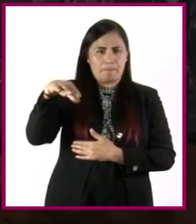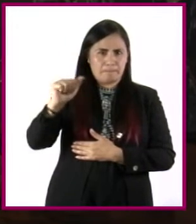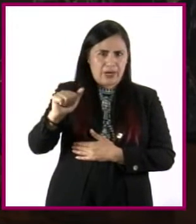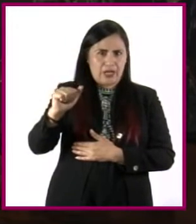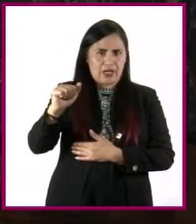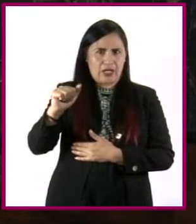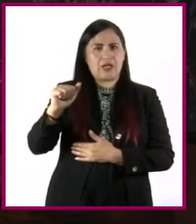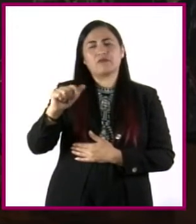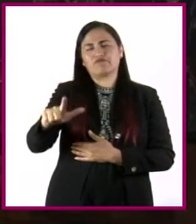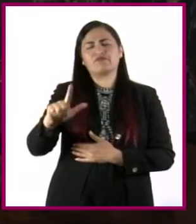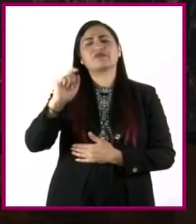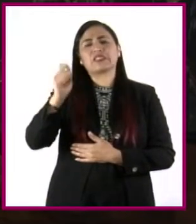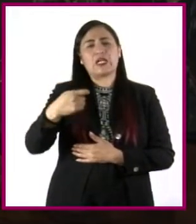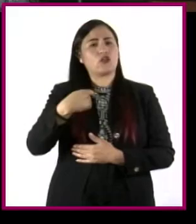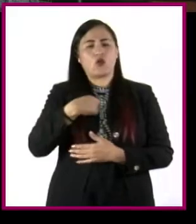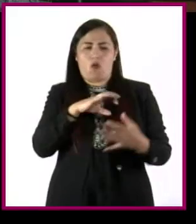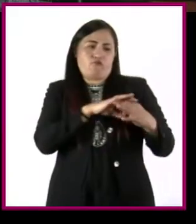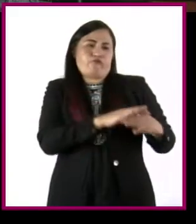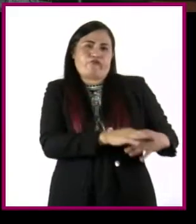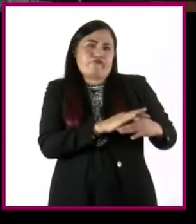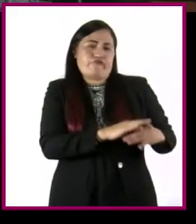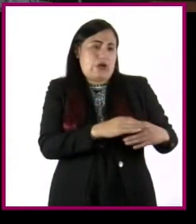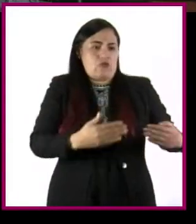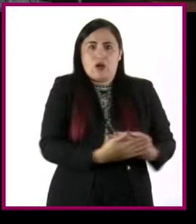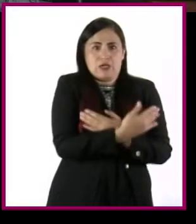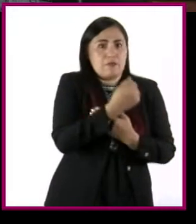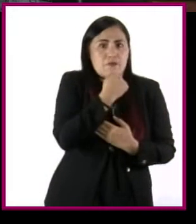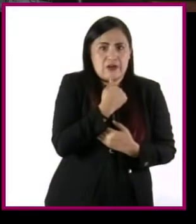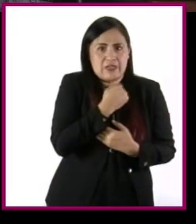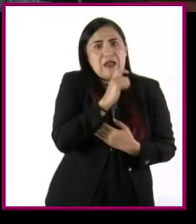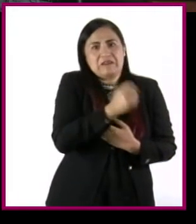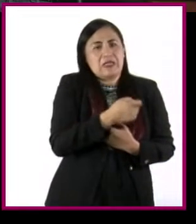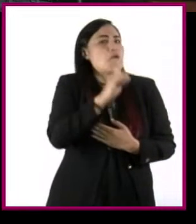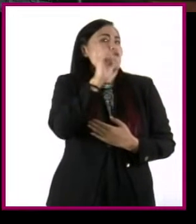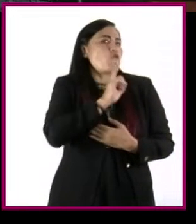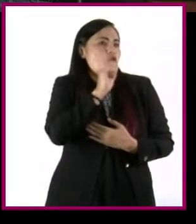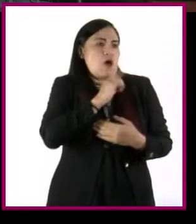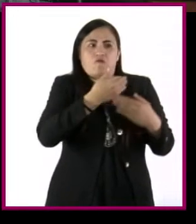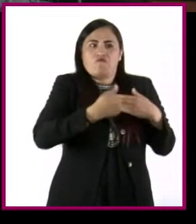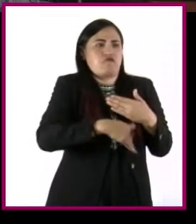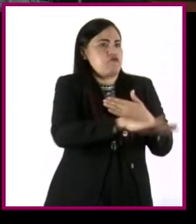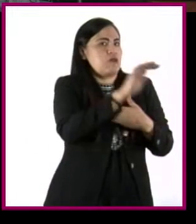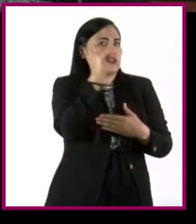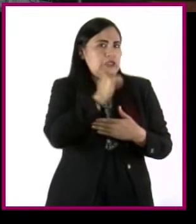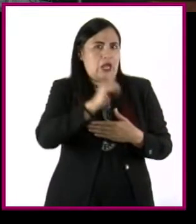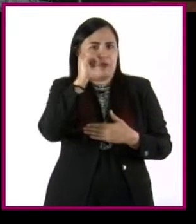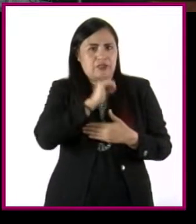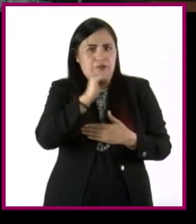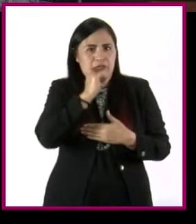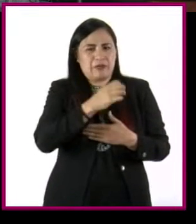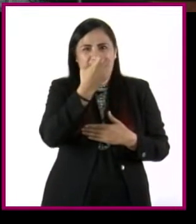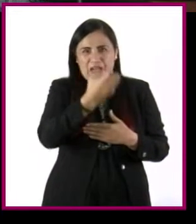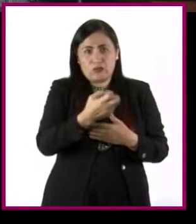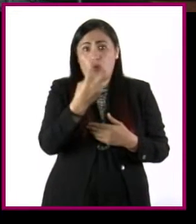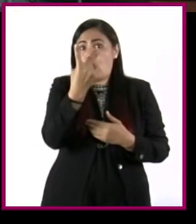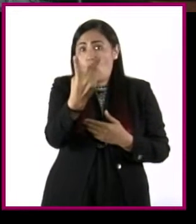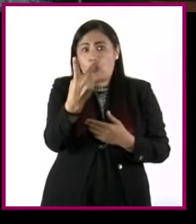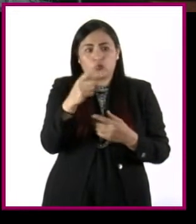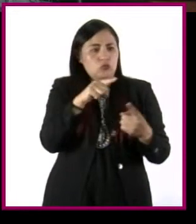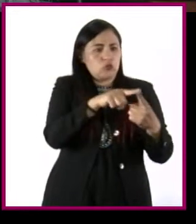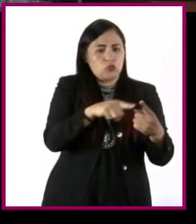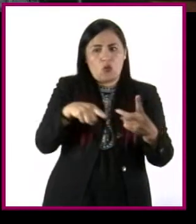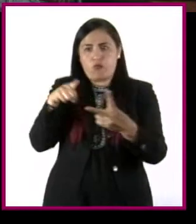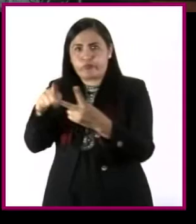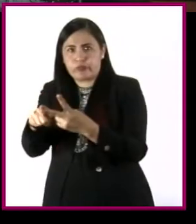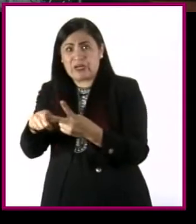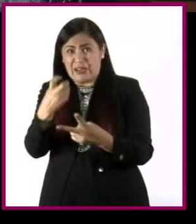con ese género. En mi caso, mujer. Además, esas características sexuales solo se enmarcan en dos posibilidades, cosa que